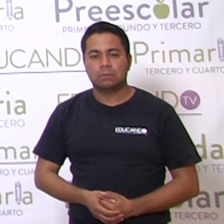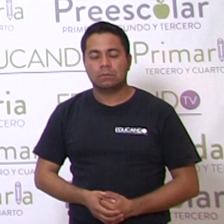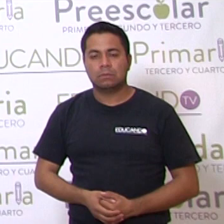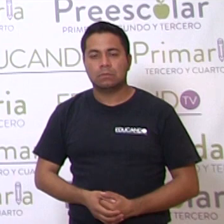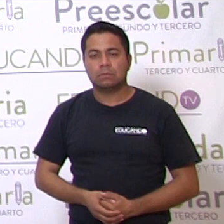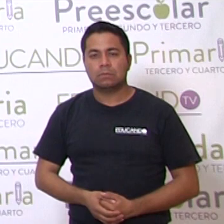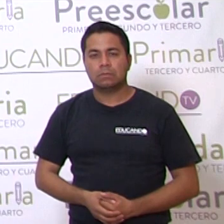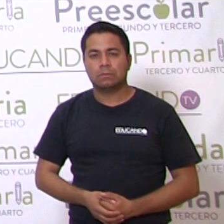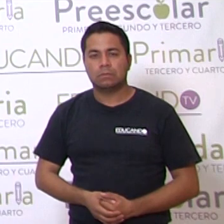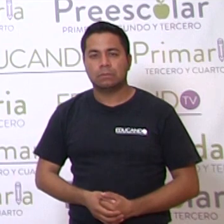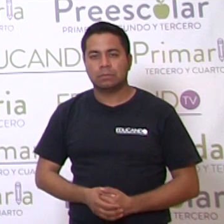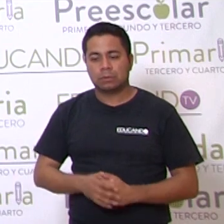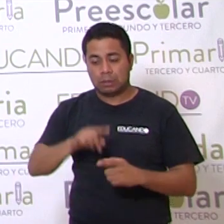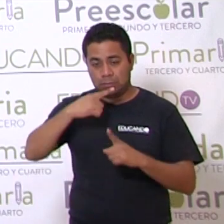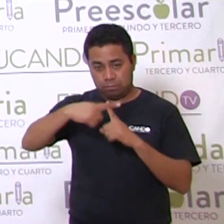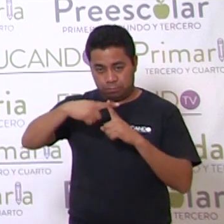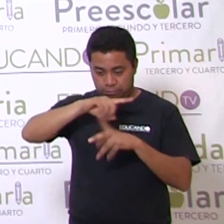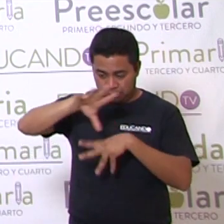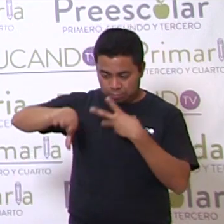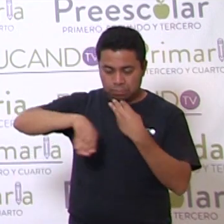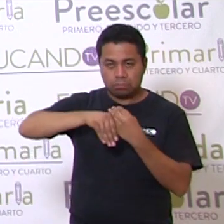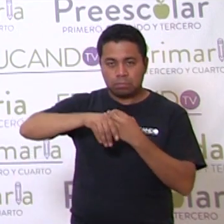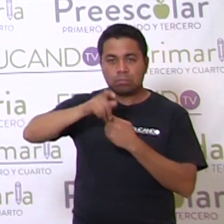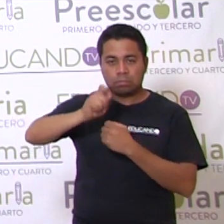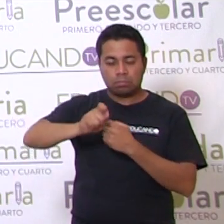lo que es un